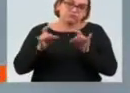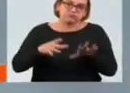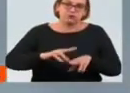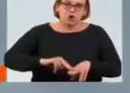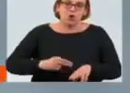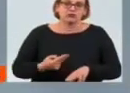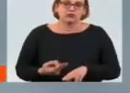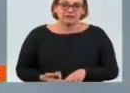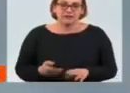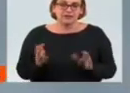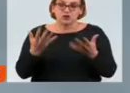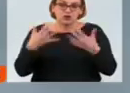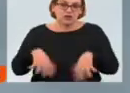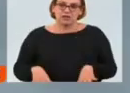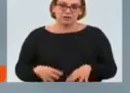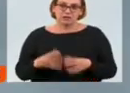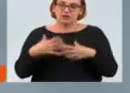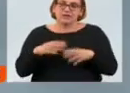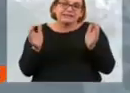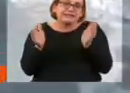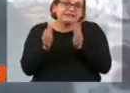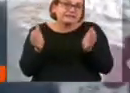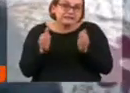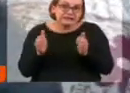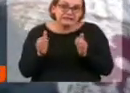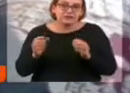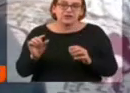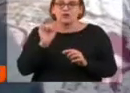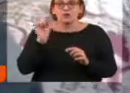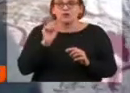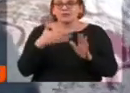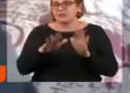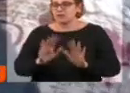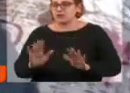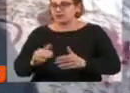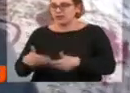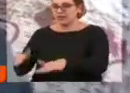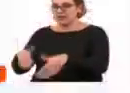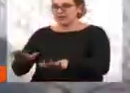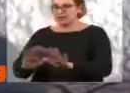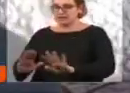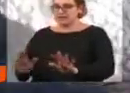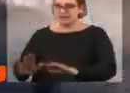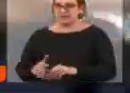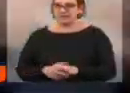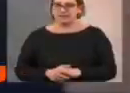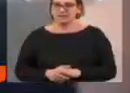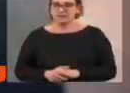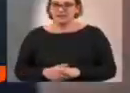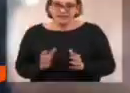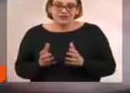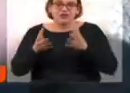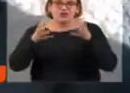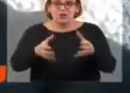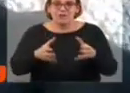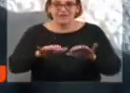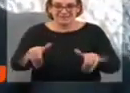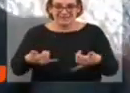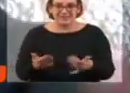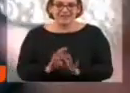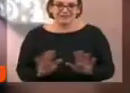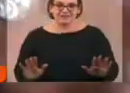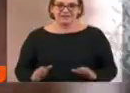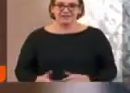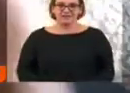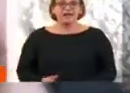De no querer contagiarla a ella tan chiquita. Pues tener un ratito más, me dice ella. Y yo digo, no, ya está. Y pues, tomá, ya está. Pero